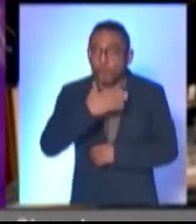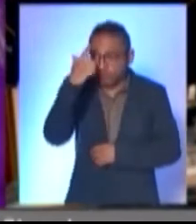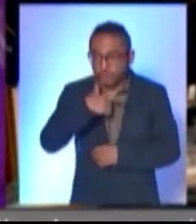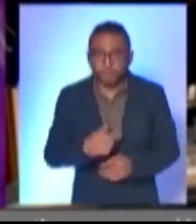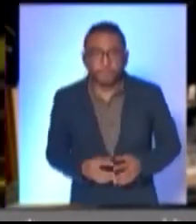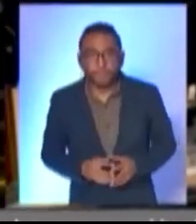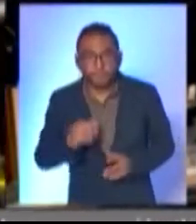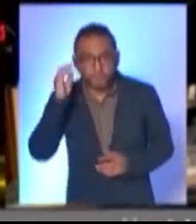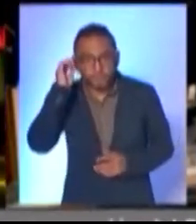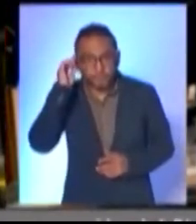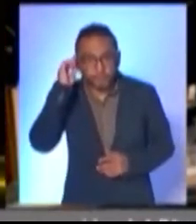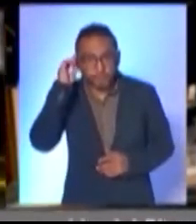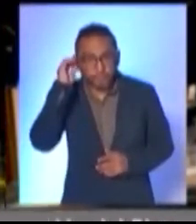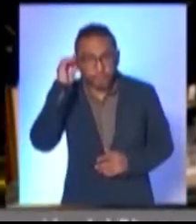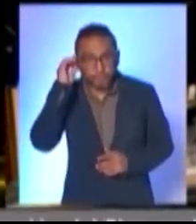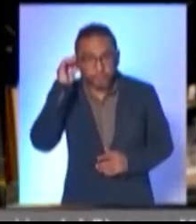noches.